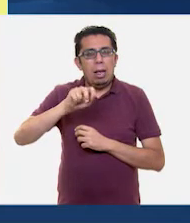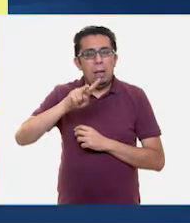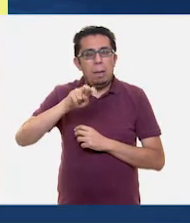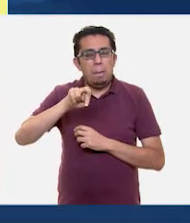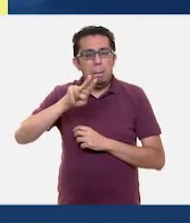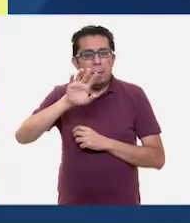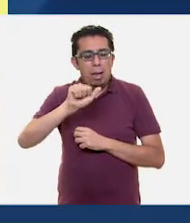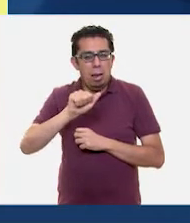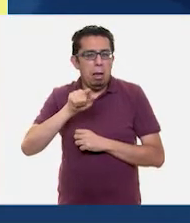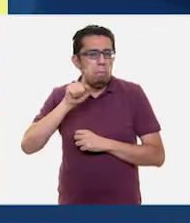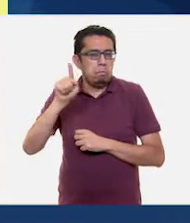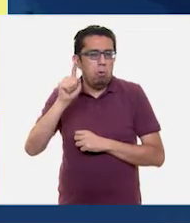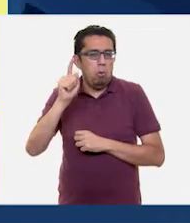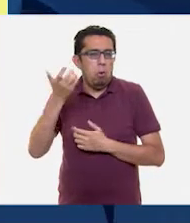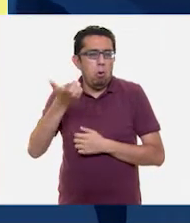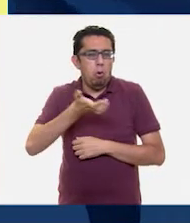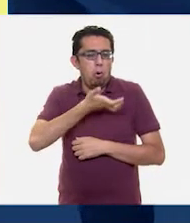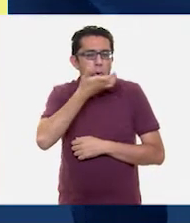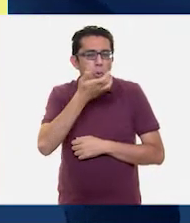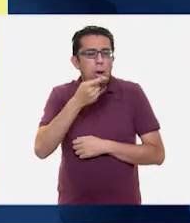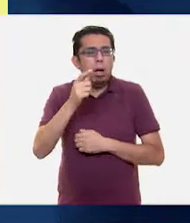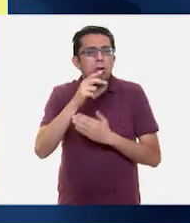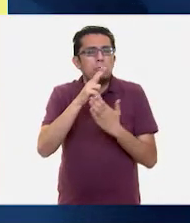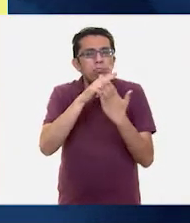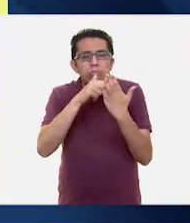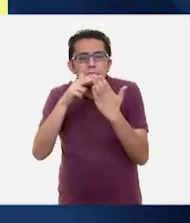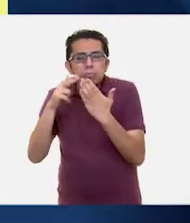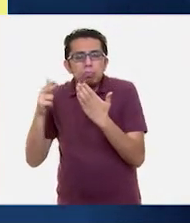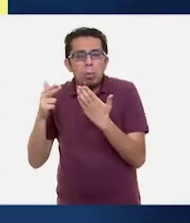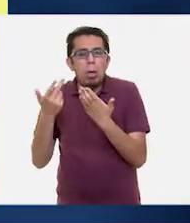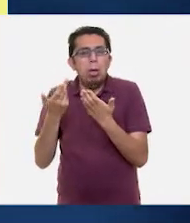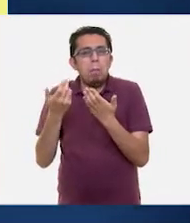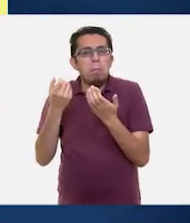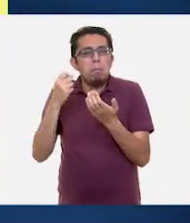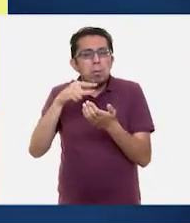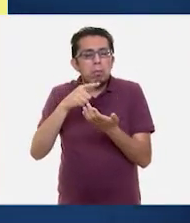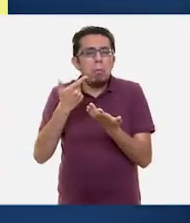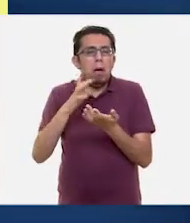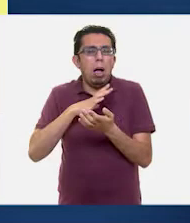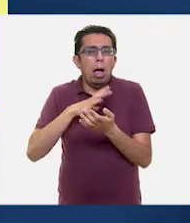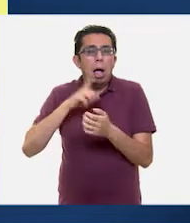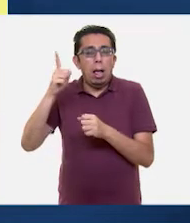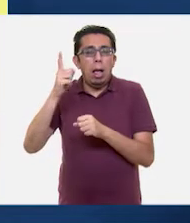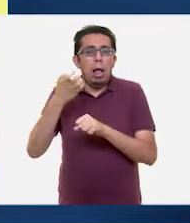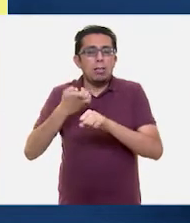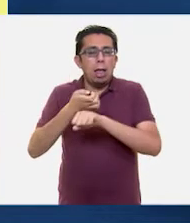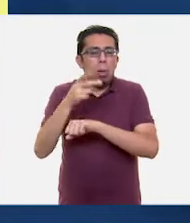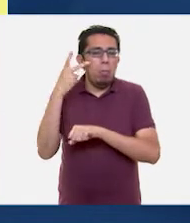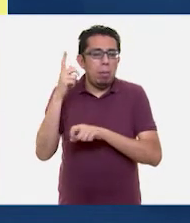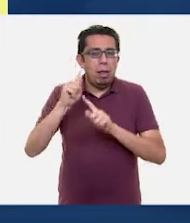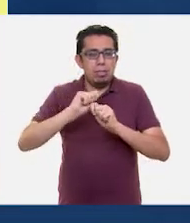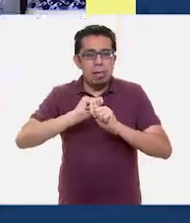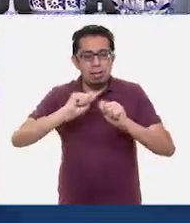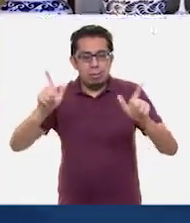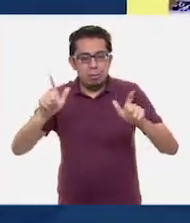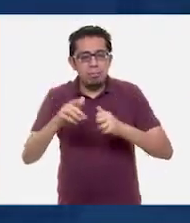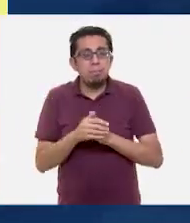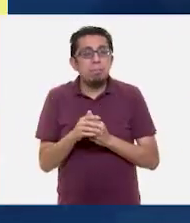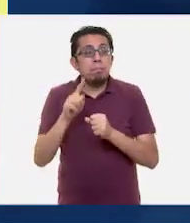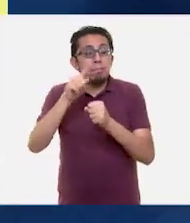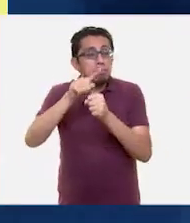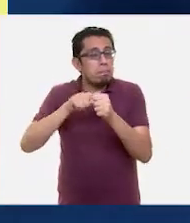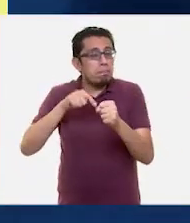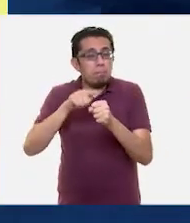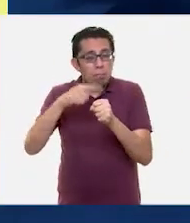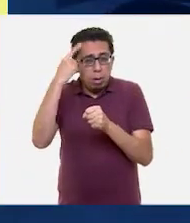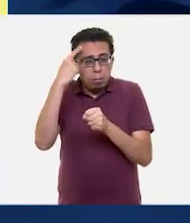losa común con esmalte metálico, proveniente de los estados de Puebla y Tlaxcala. Los colores empleados